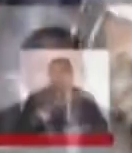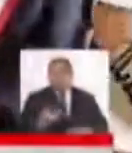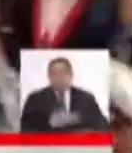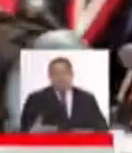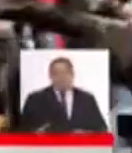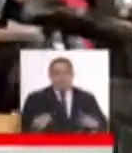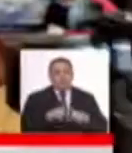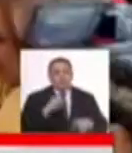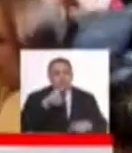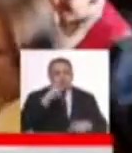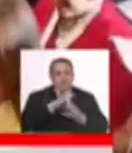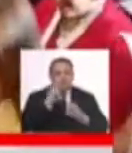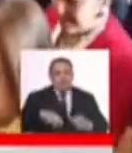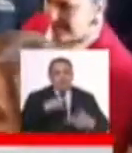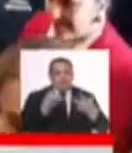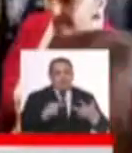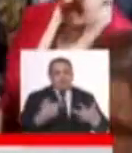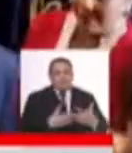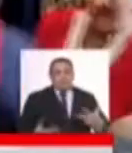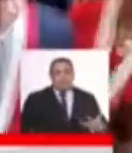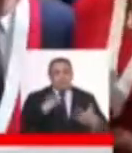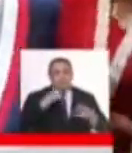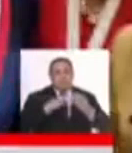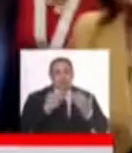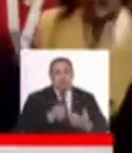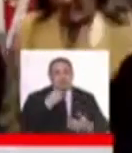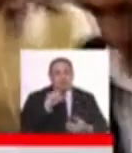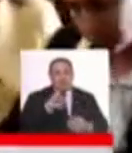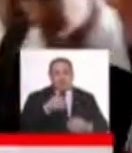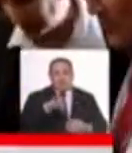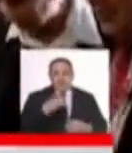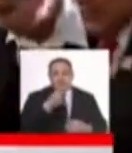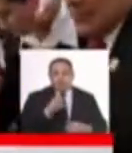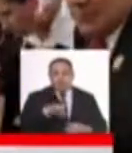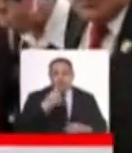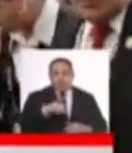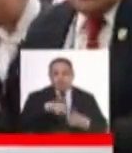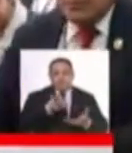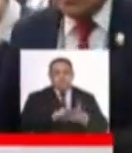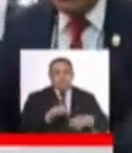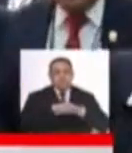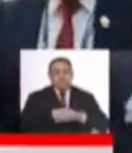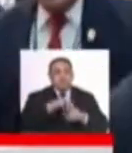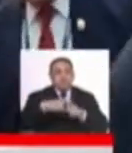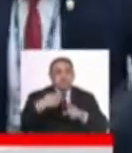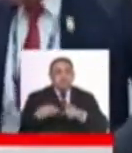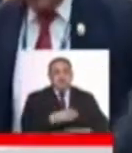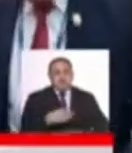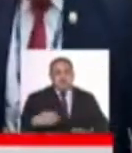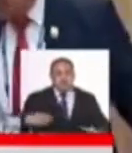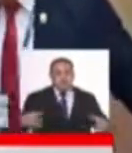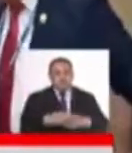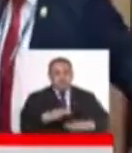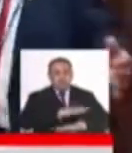debe estar rayada en el margen de la democracia y de la ley, y ese ha sido el gran error, me parece, de